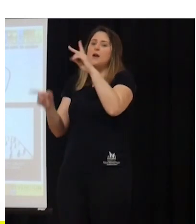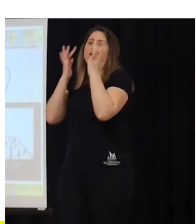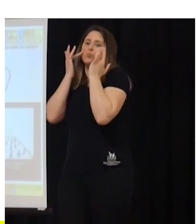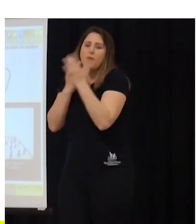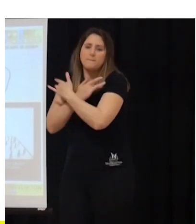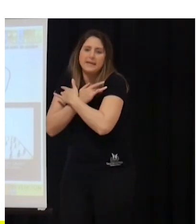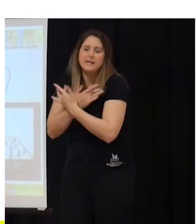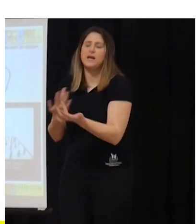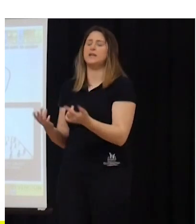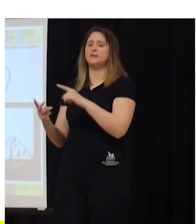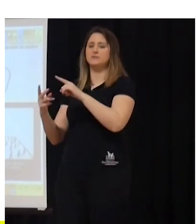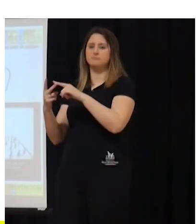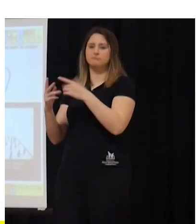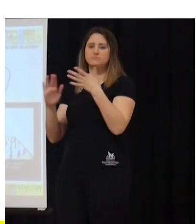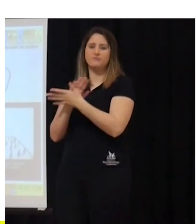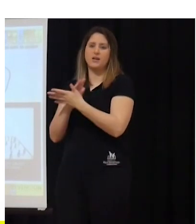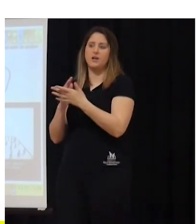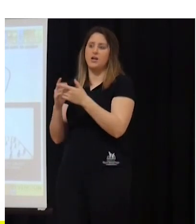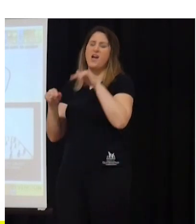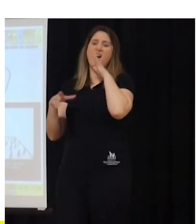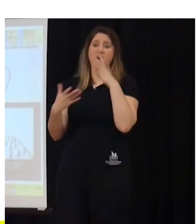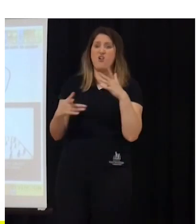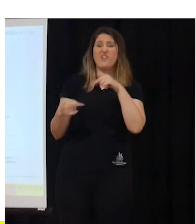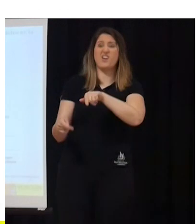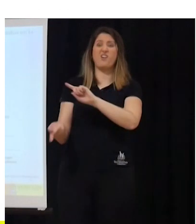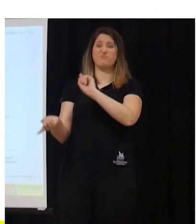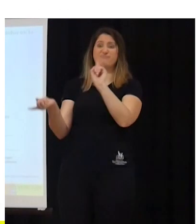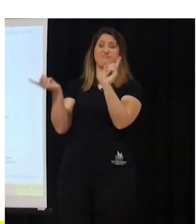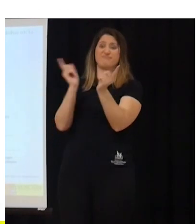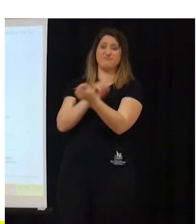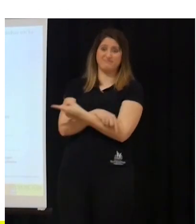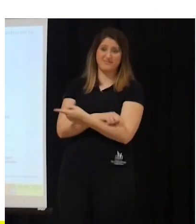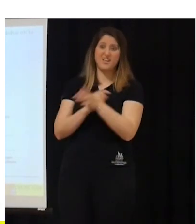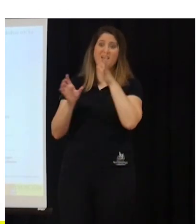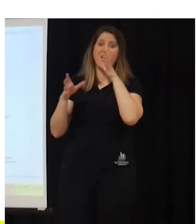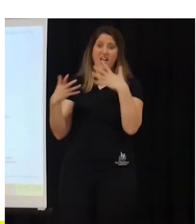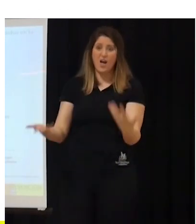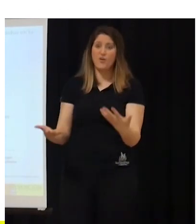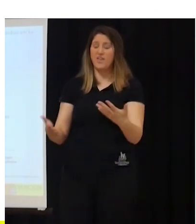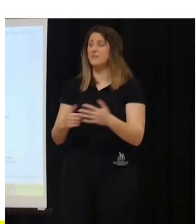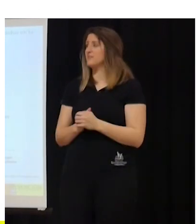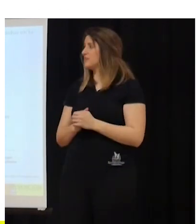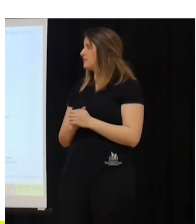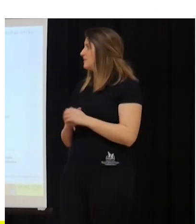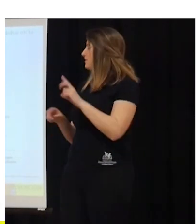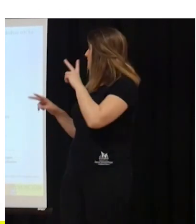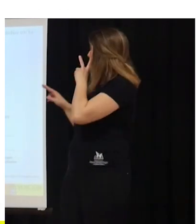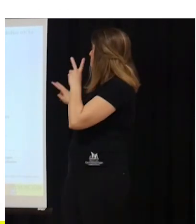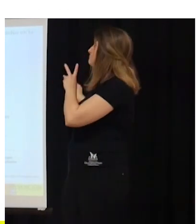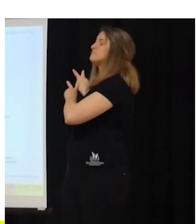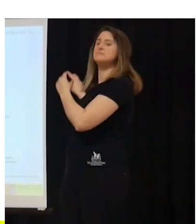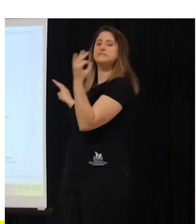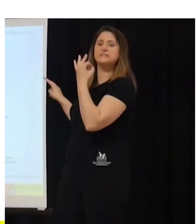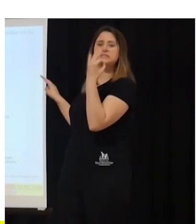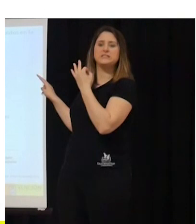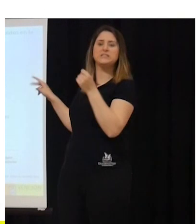puras, castas. Bueno, eso hoy en día ha cambiado. Me voy a permitir explicarse en un momento. Esto refleja cuál